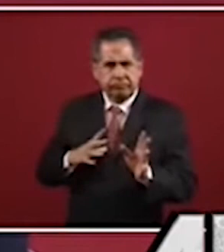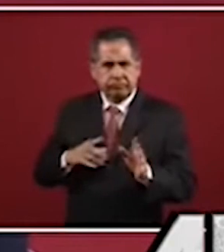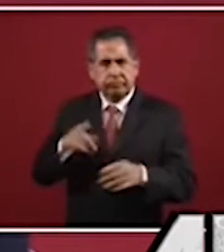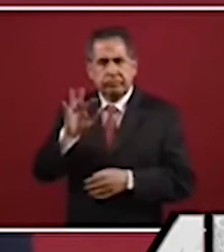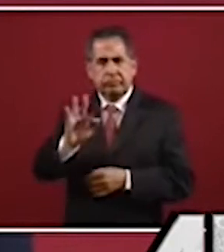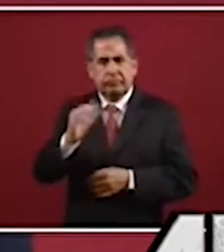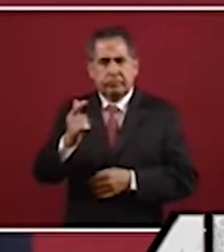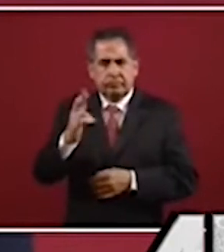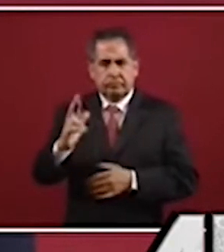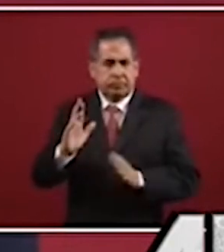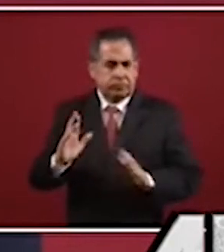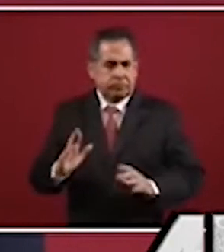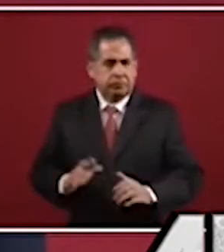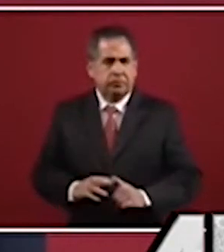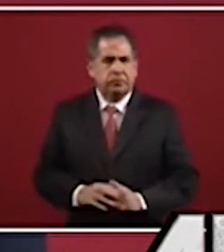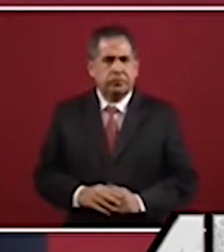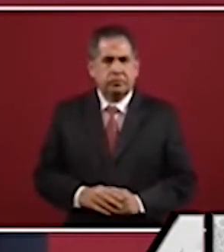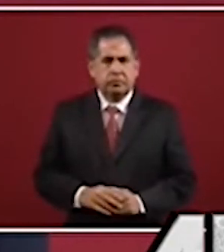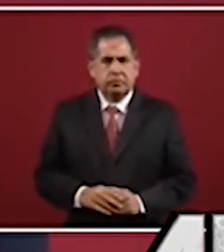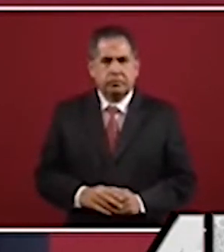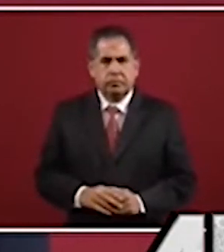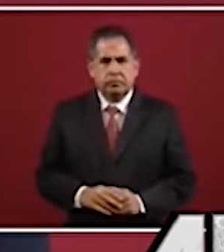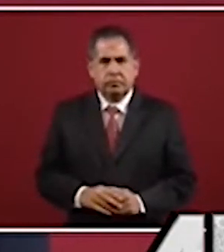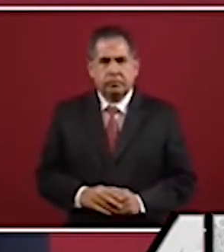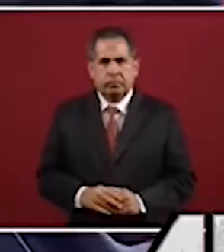ante la fiscalía.